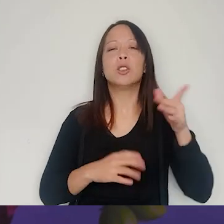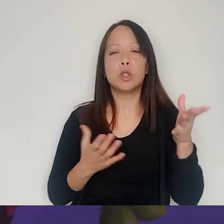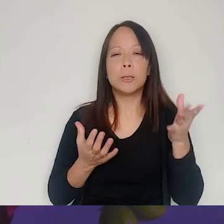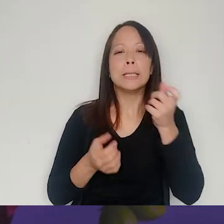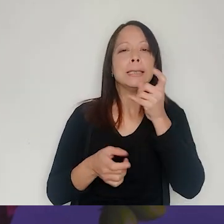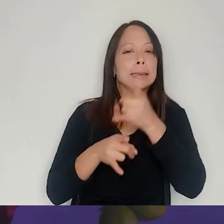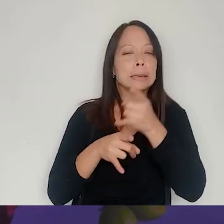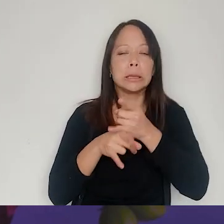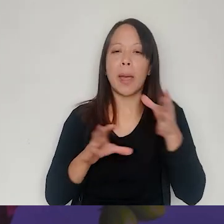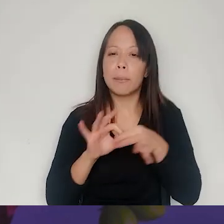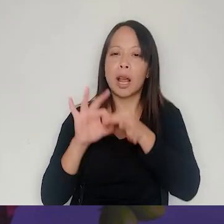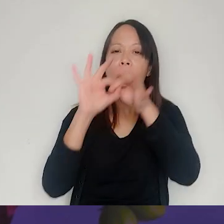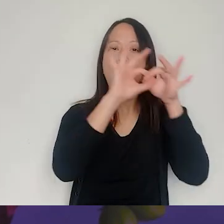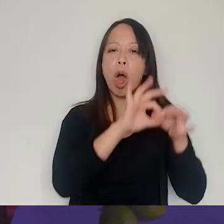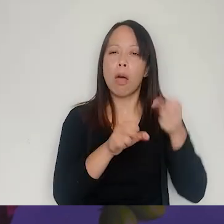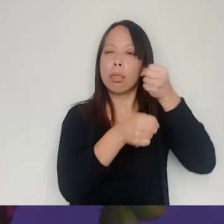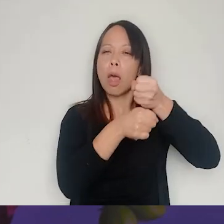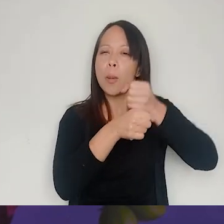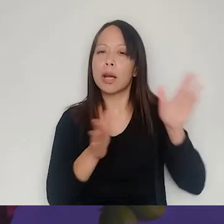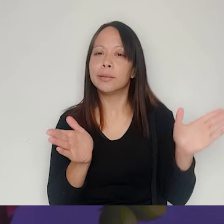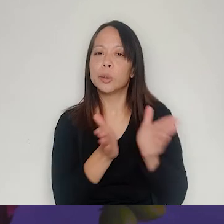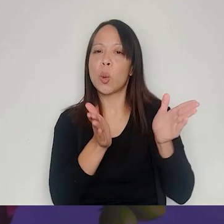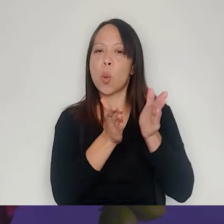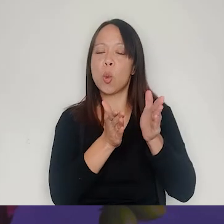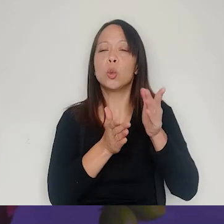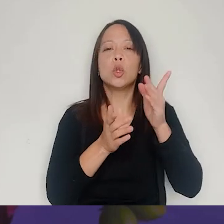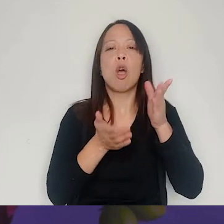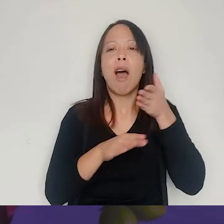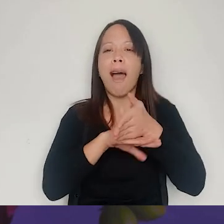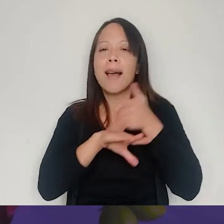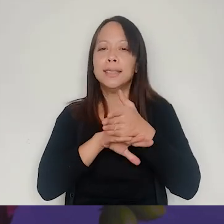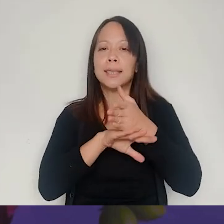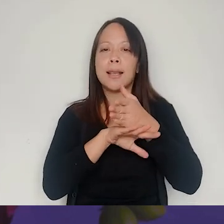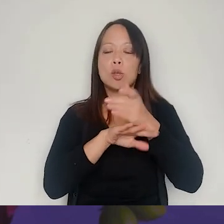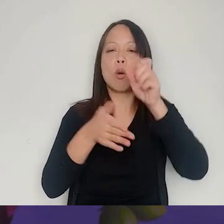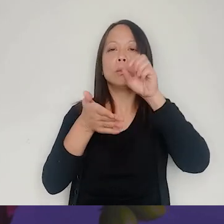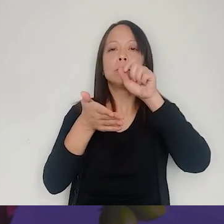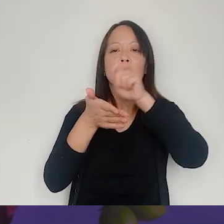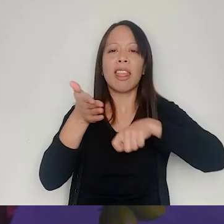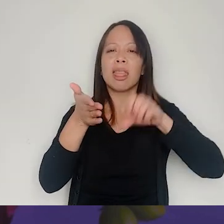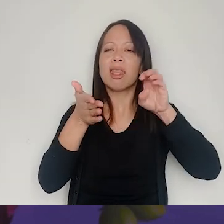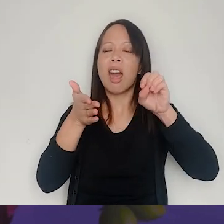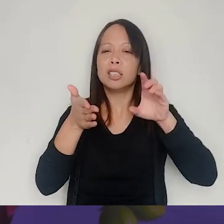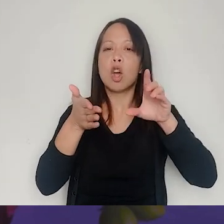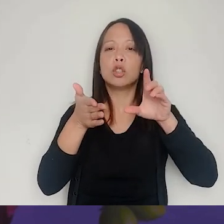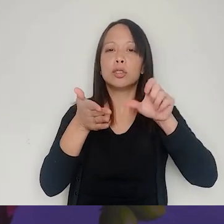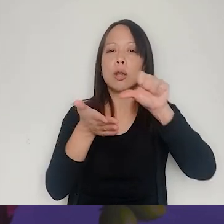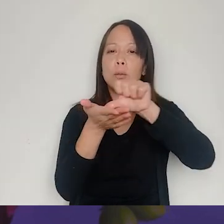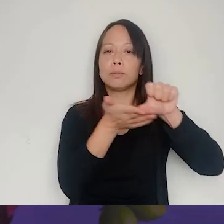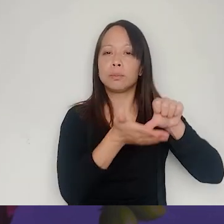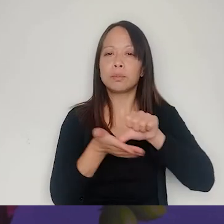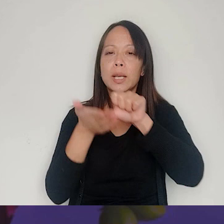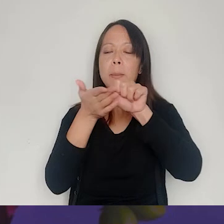en iniciativa en pro de el acceso al diagnóstico a nivel local y a nivel internacional con todas las entidades y